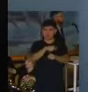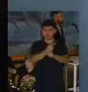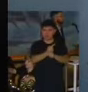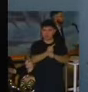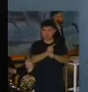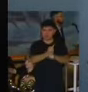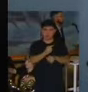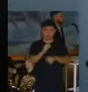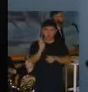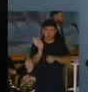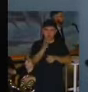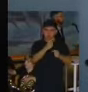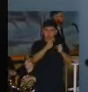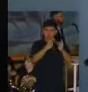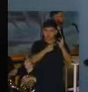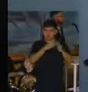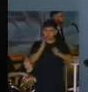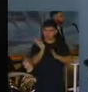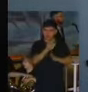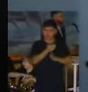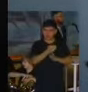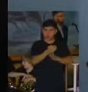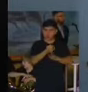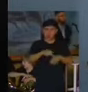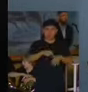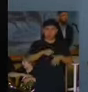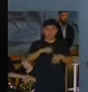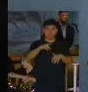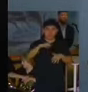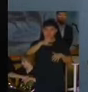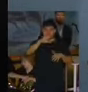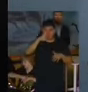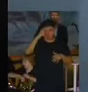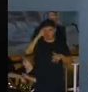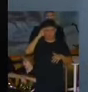Todo esto en un dificilísimo momento a nivel nacional,